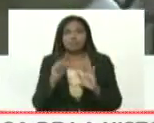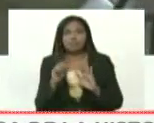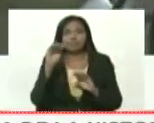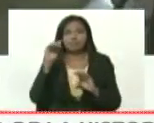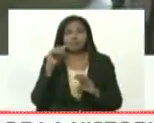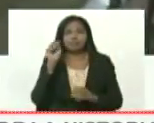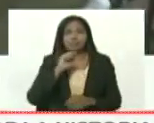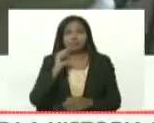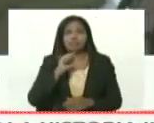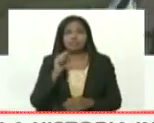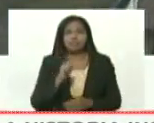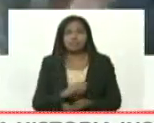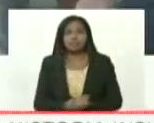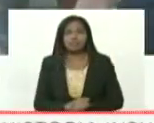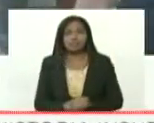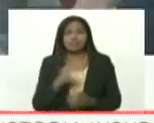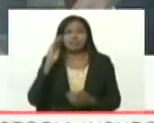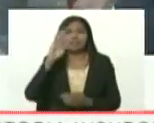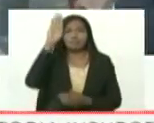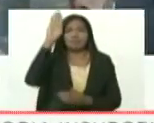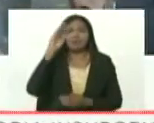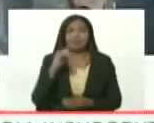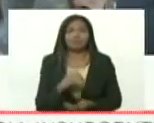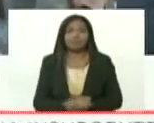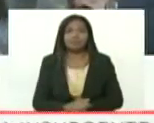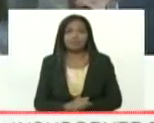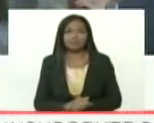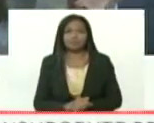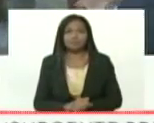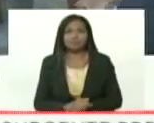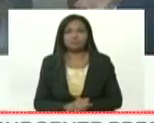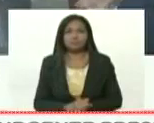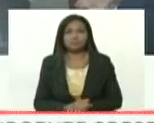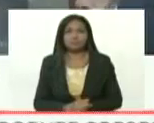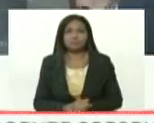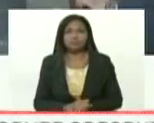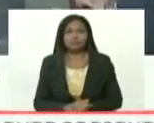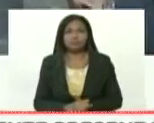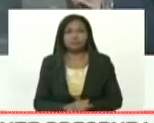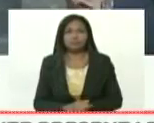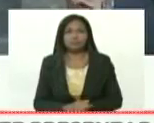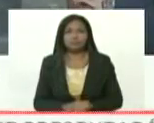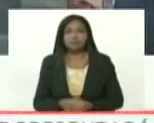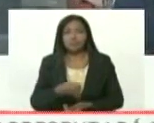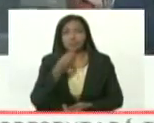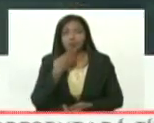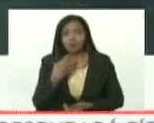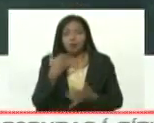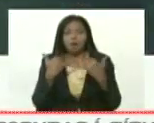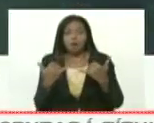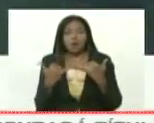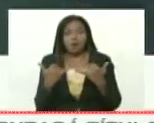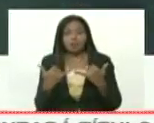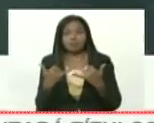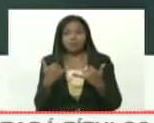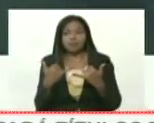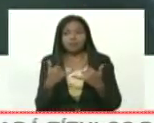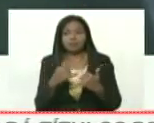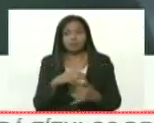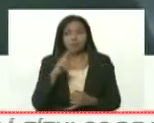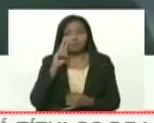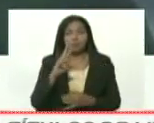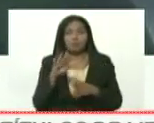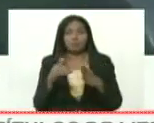Sí. Y el más alto. Sí. Bueno, ahorita, como puede ver en la